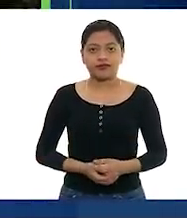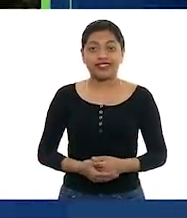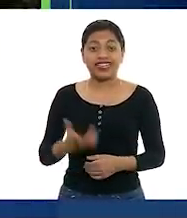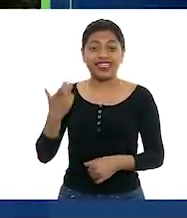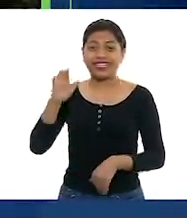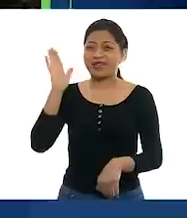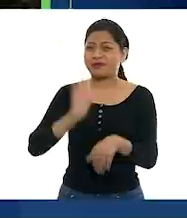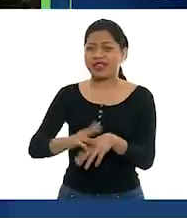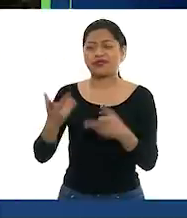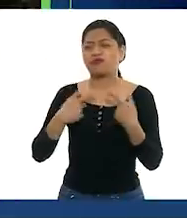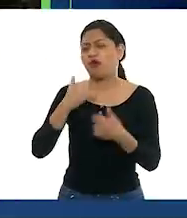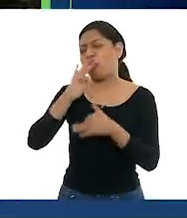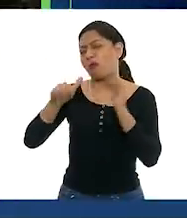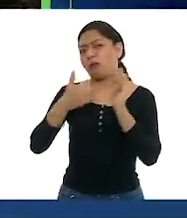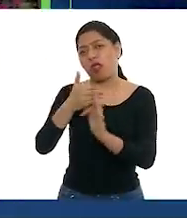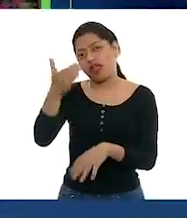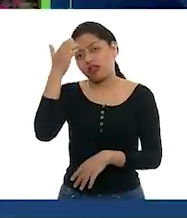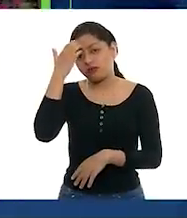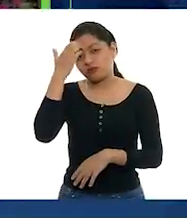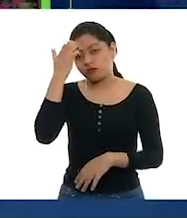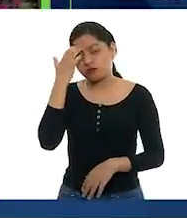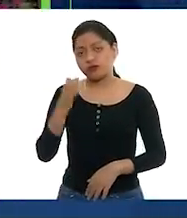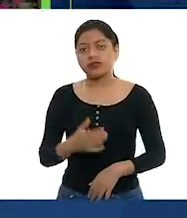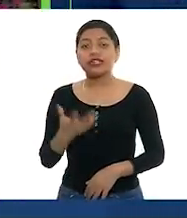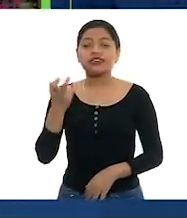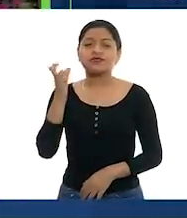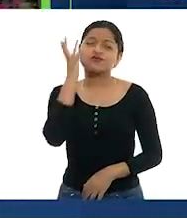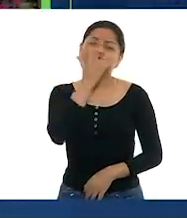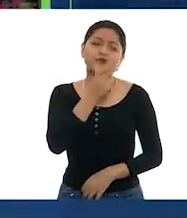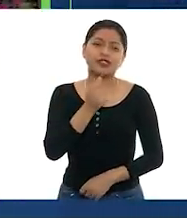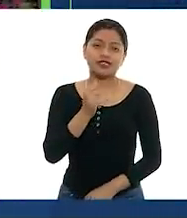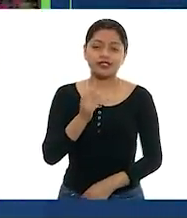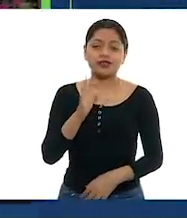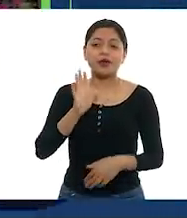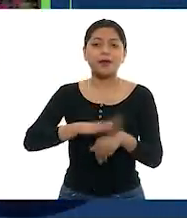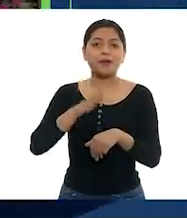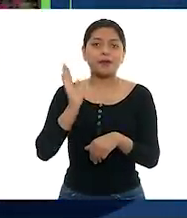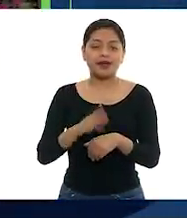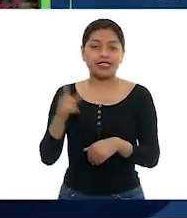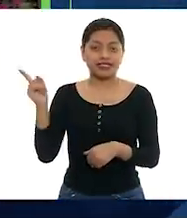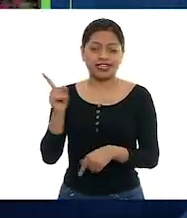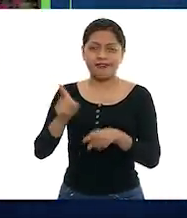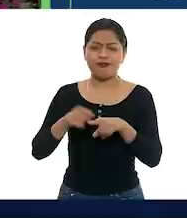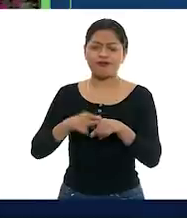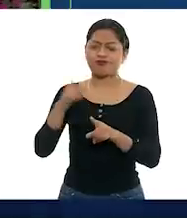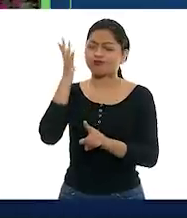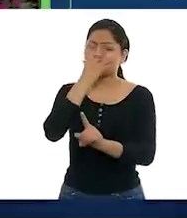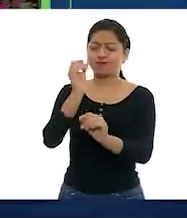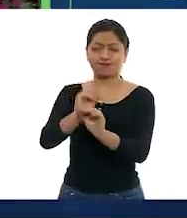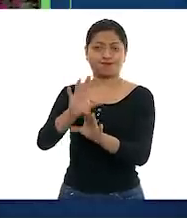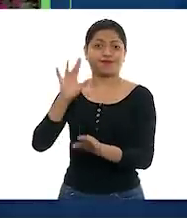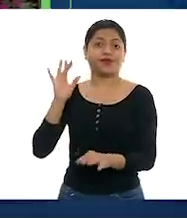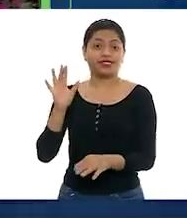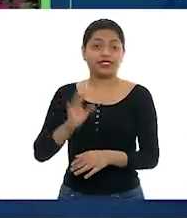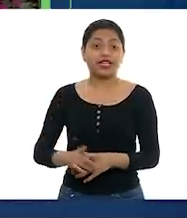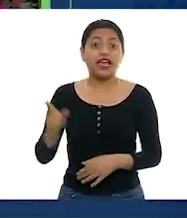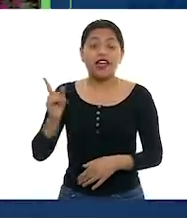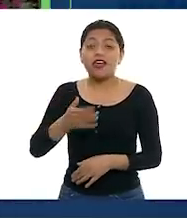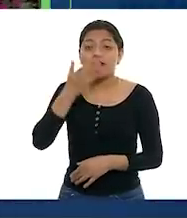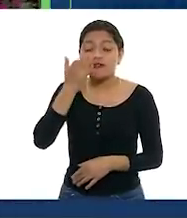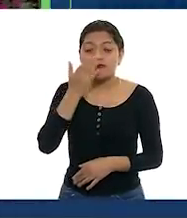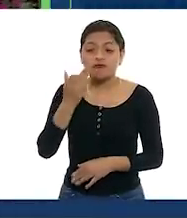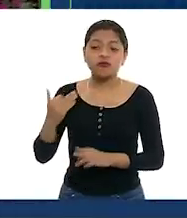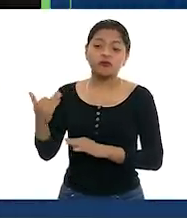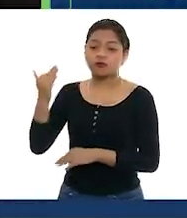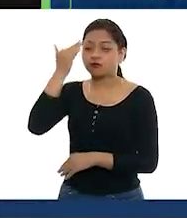más conocidas, de las más extraordinarias, de las más coloridas. Y bueno, son orquídeas que nos duran mucho